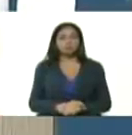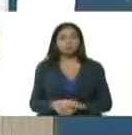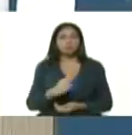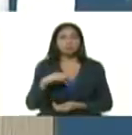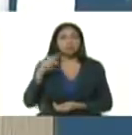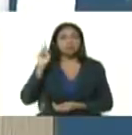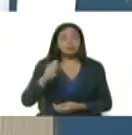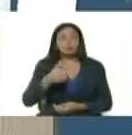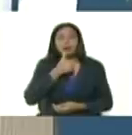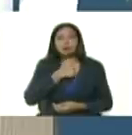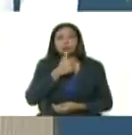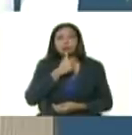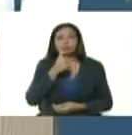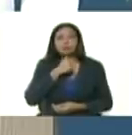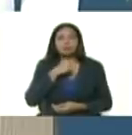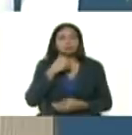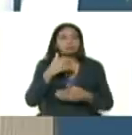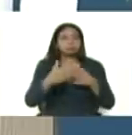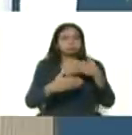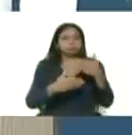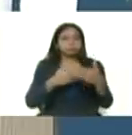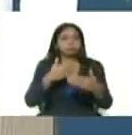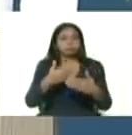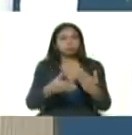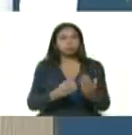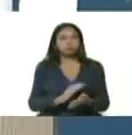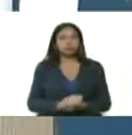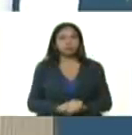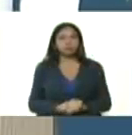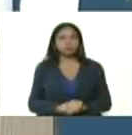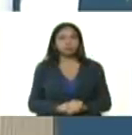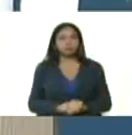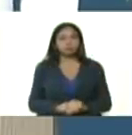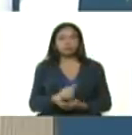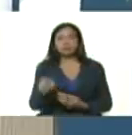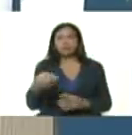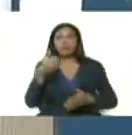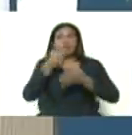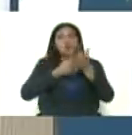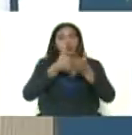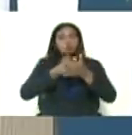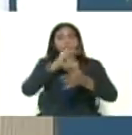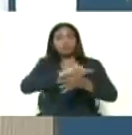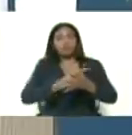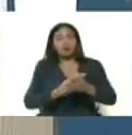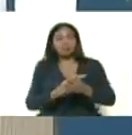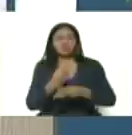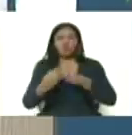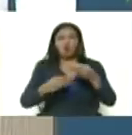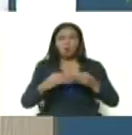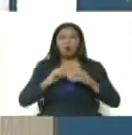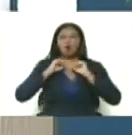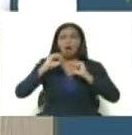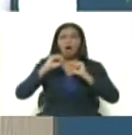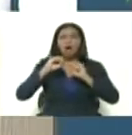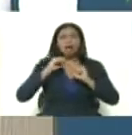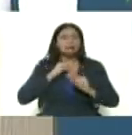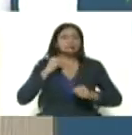aguantar un poco más. Esta es una batalla que se gana con